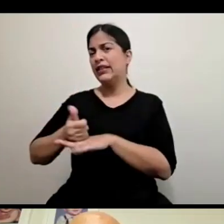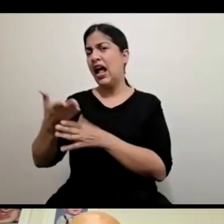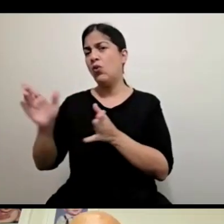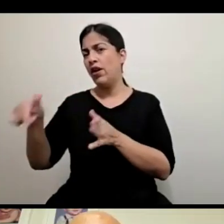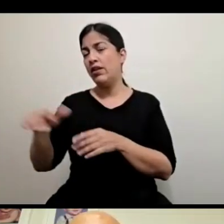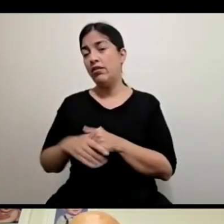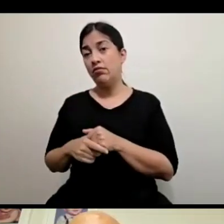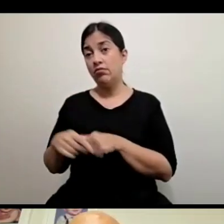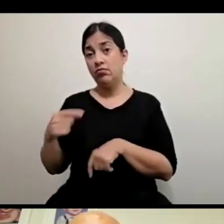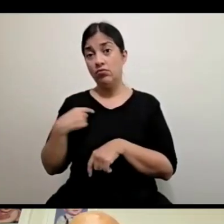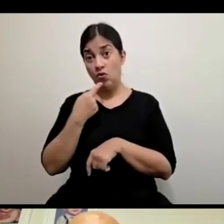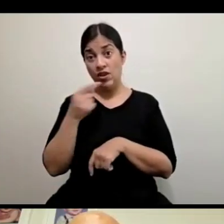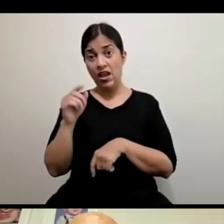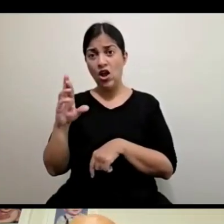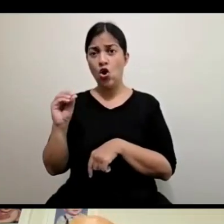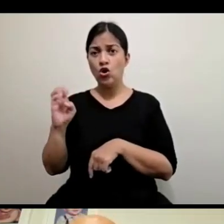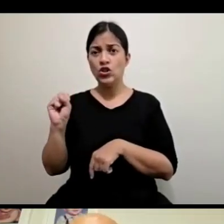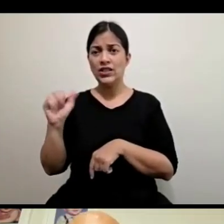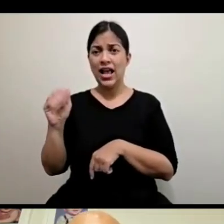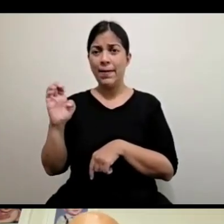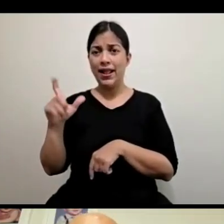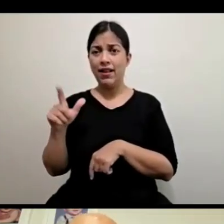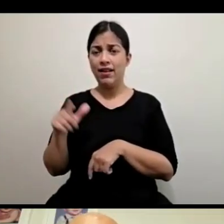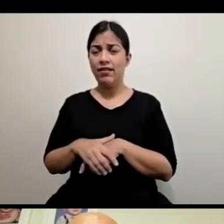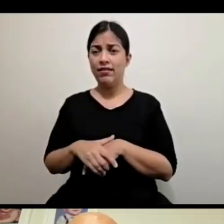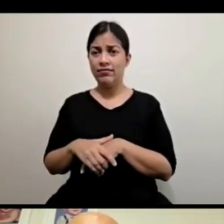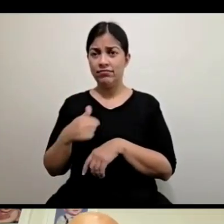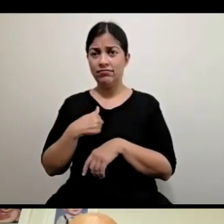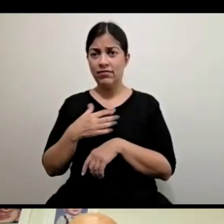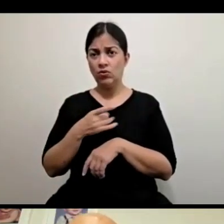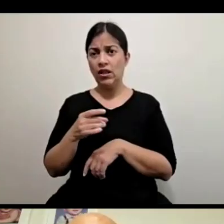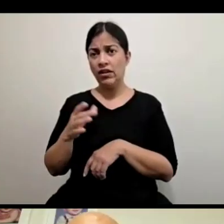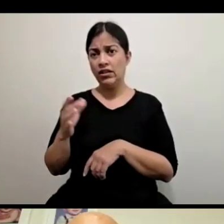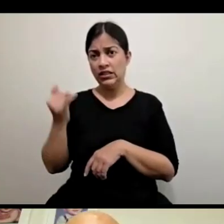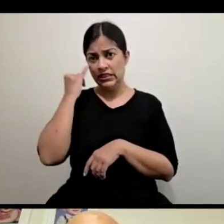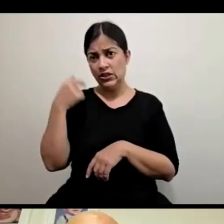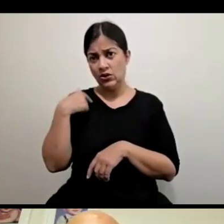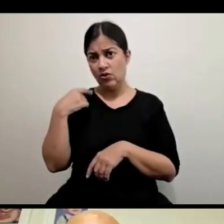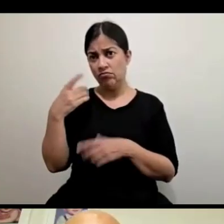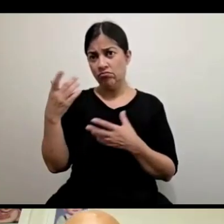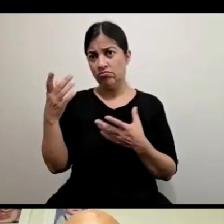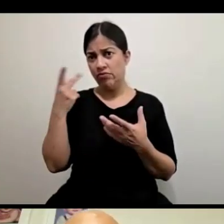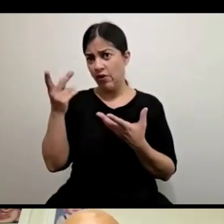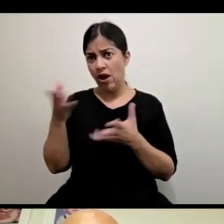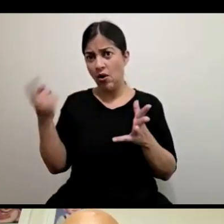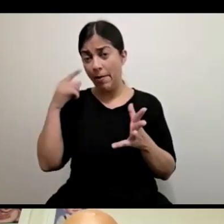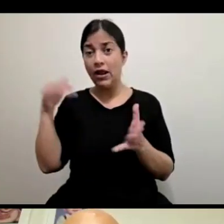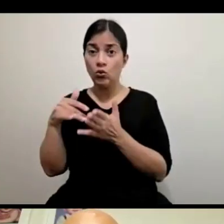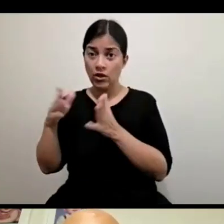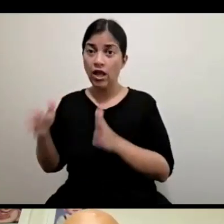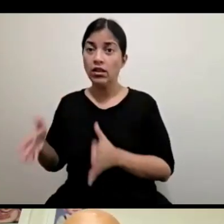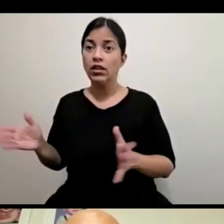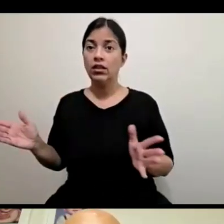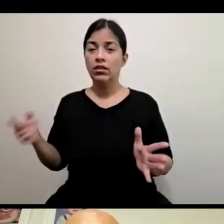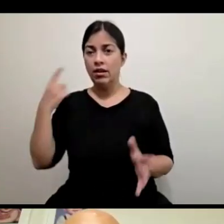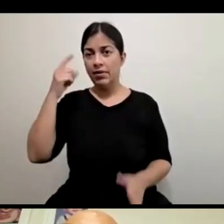había mencionado a Rosabel que me gustaba, si lo hago, que me gustaría hacerlo para estudiantes, que yo veo la glorieta